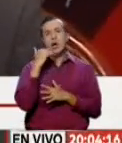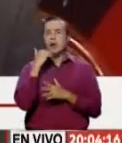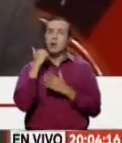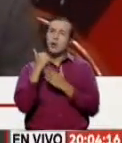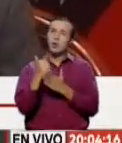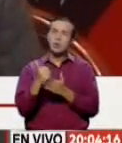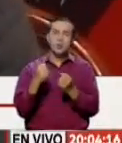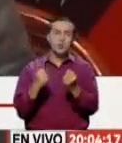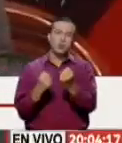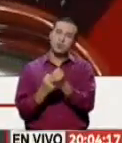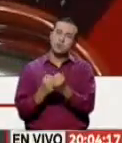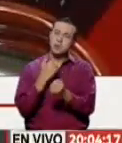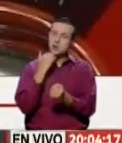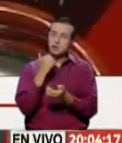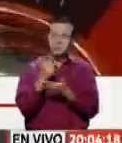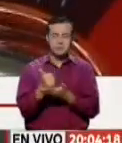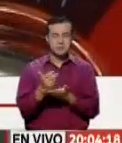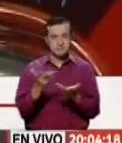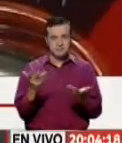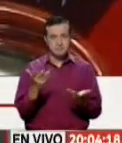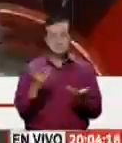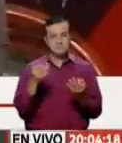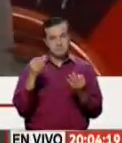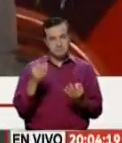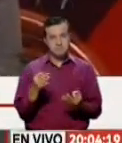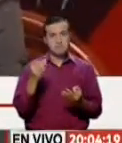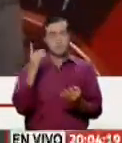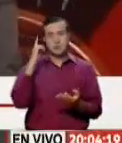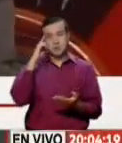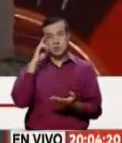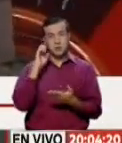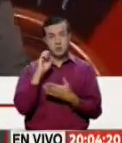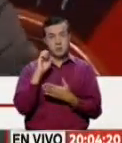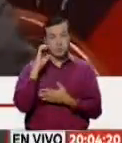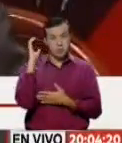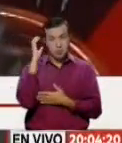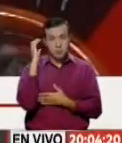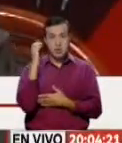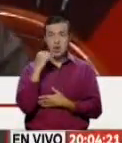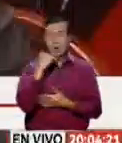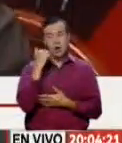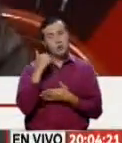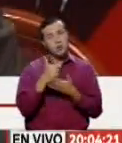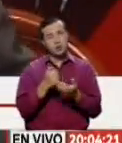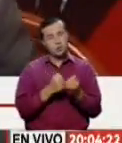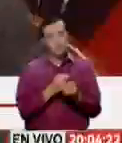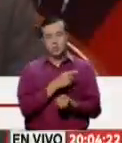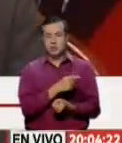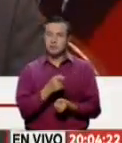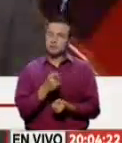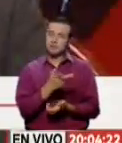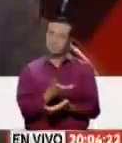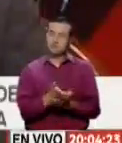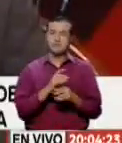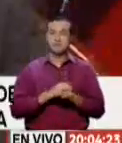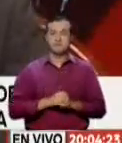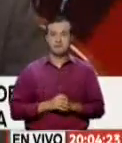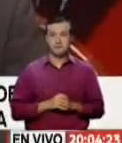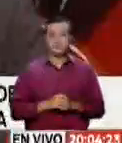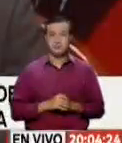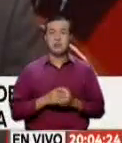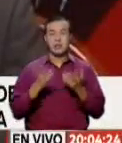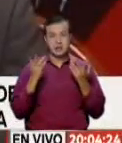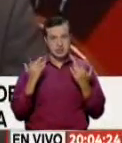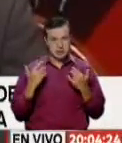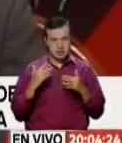darles las facilidades que están a nuestro alcance, al alcance del gobierno colombiano para facilitar esta dura situación.